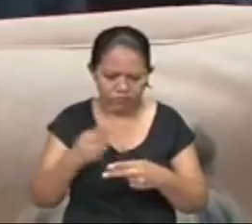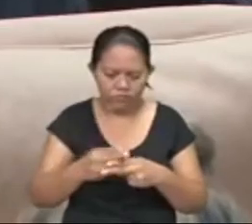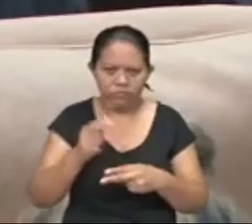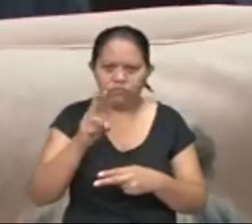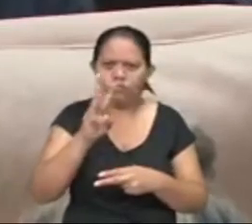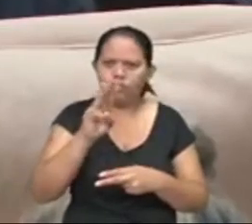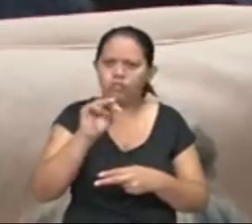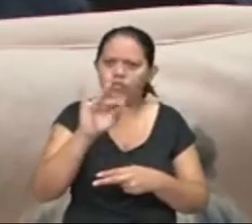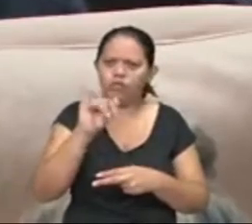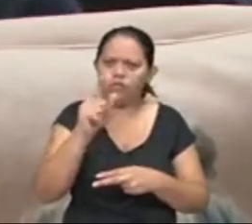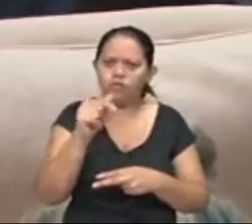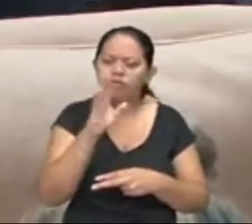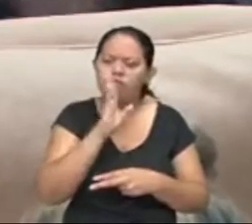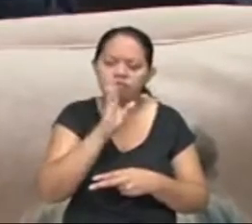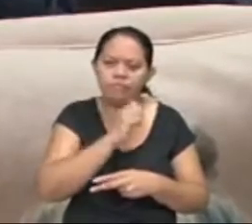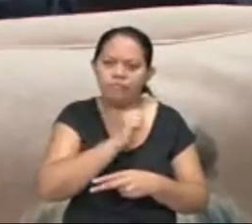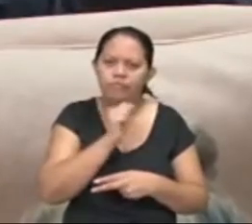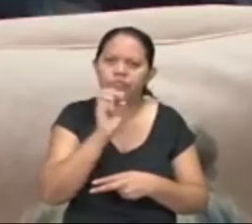Brian Nichol,